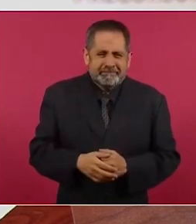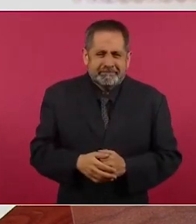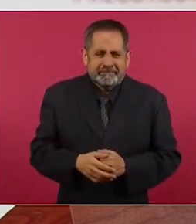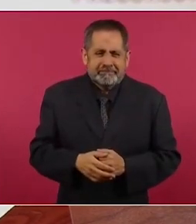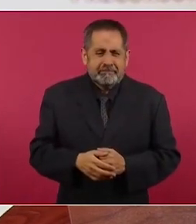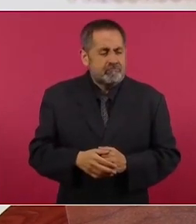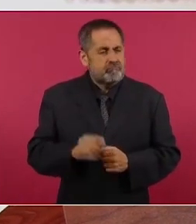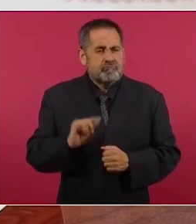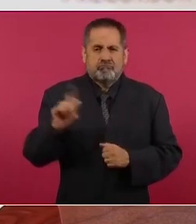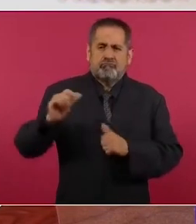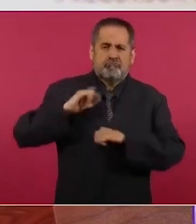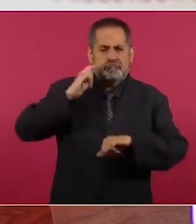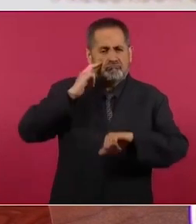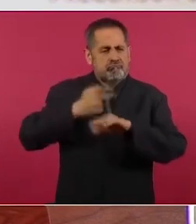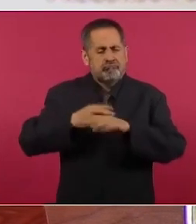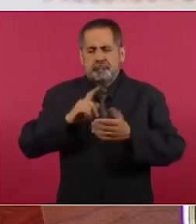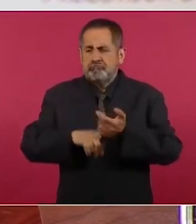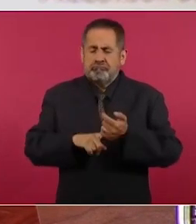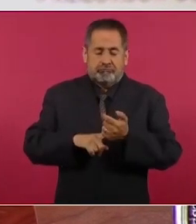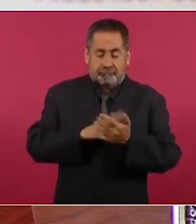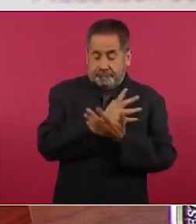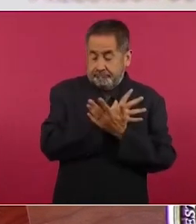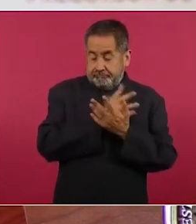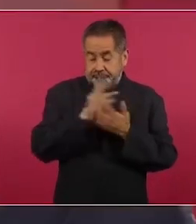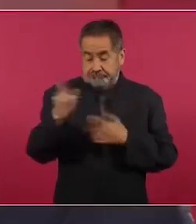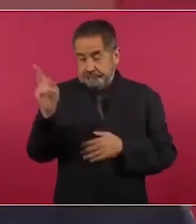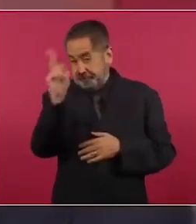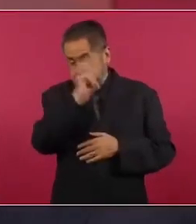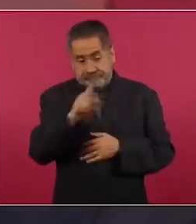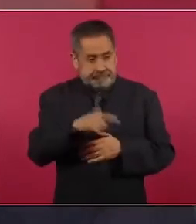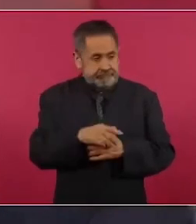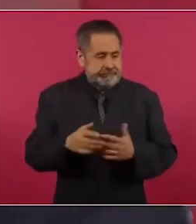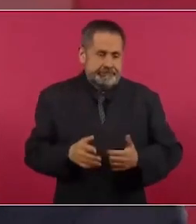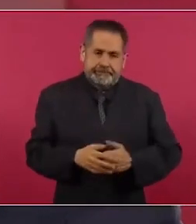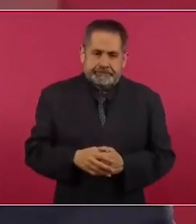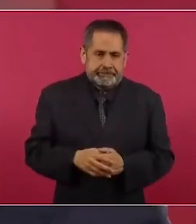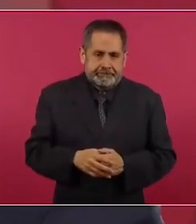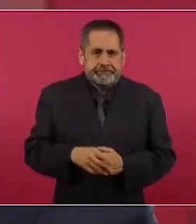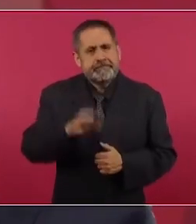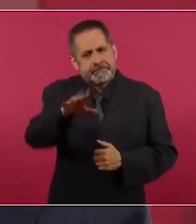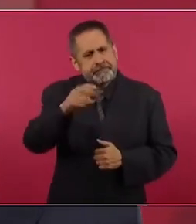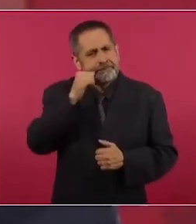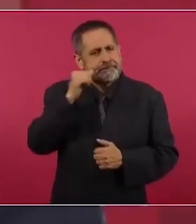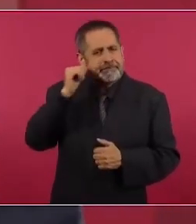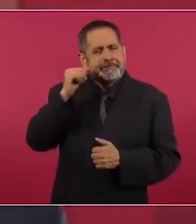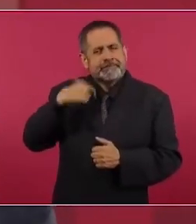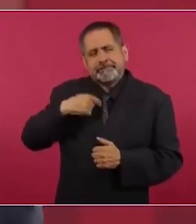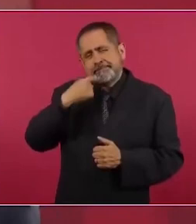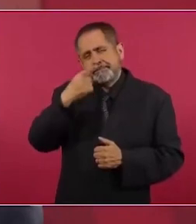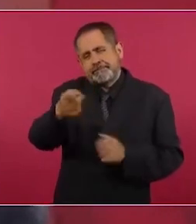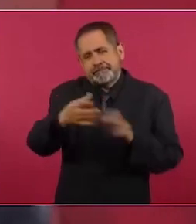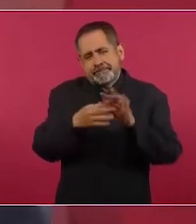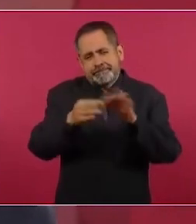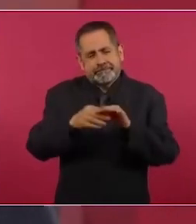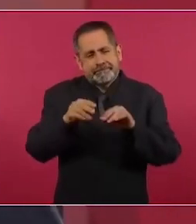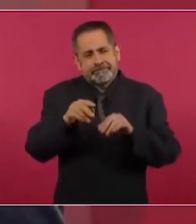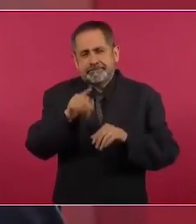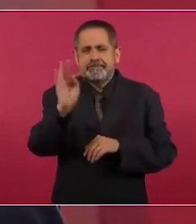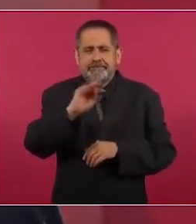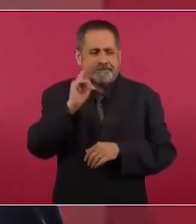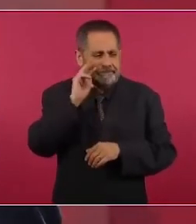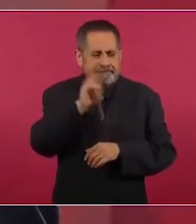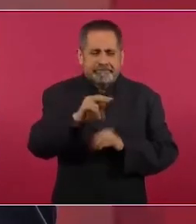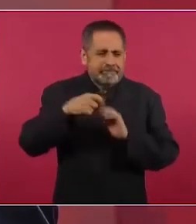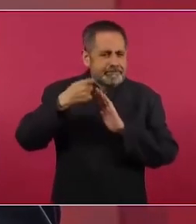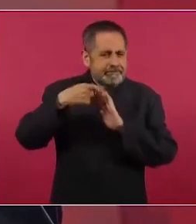el autoritarismo desatado. Yo les comentaba ayer que quienes han visto el